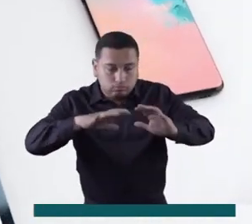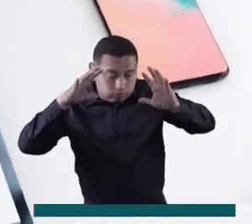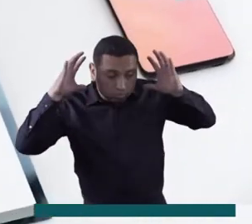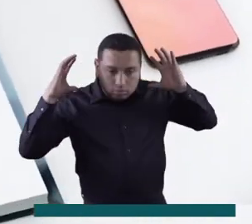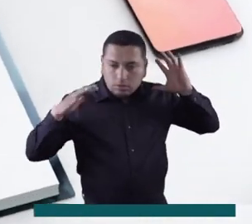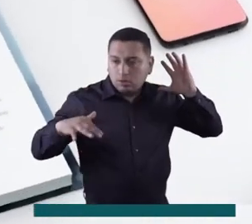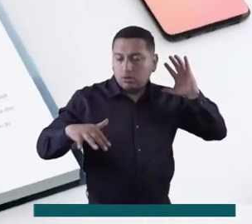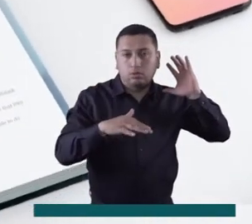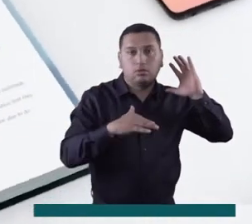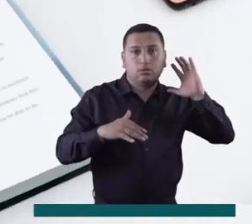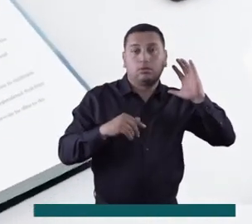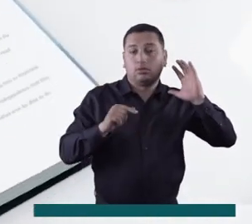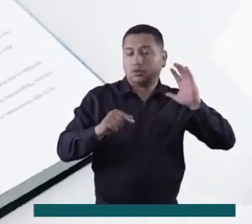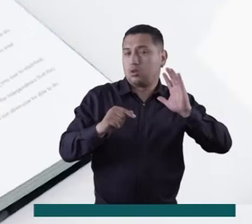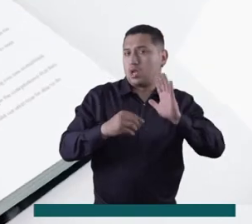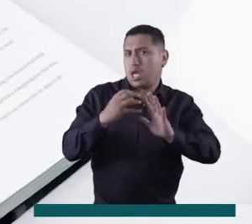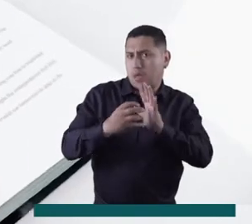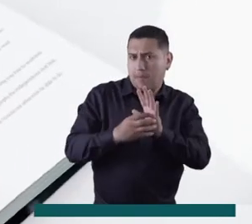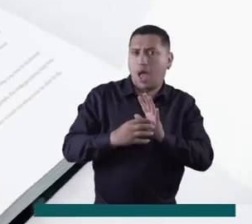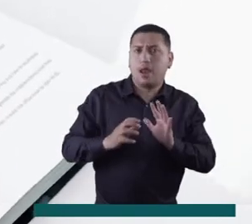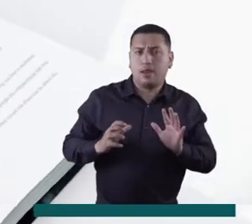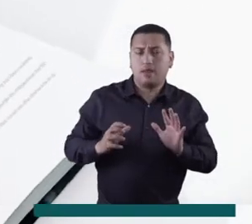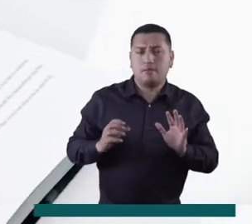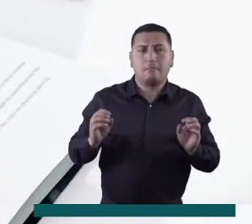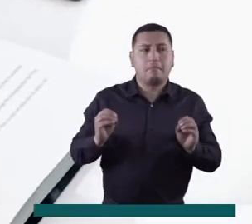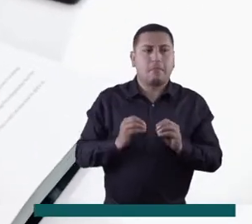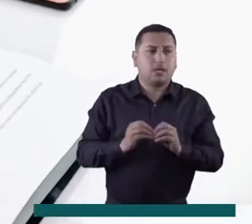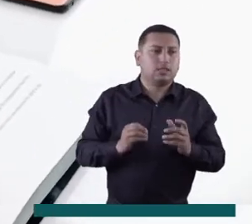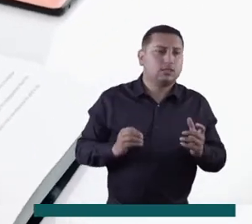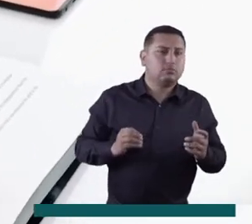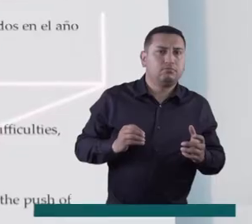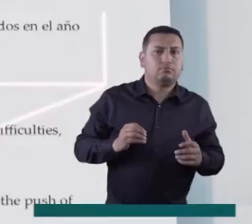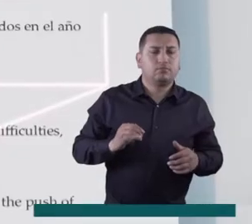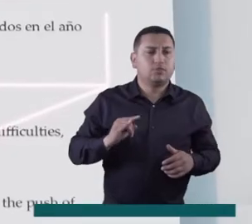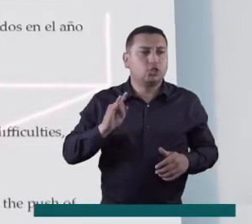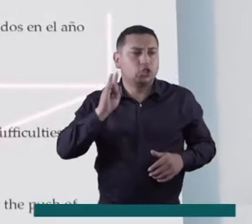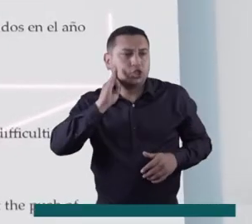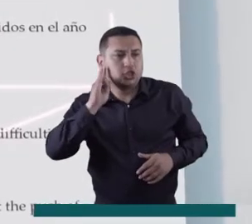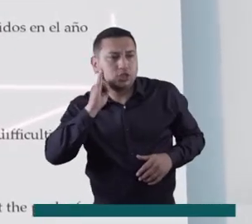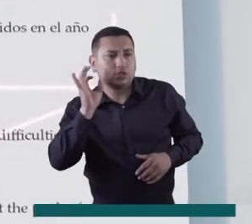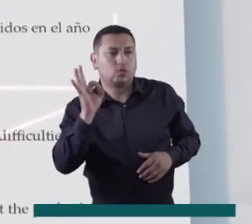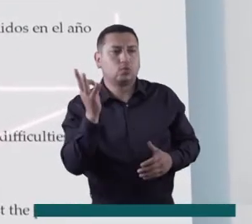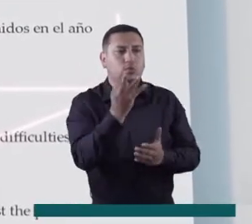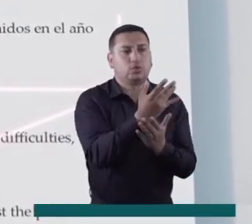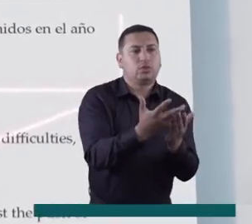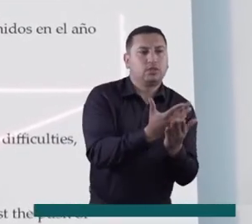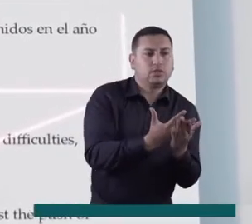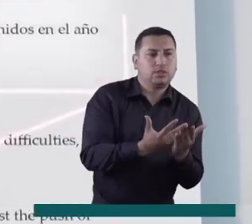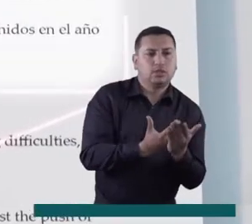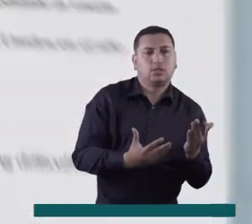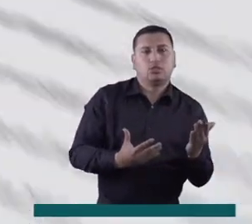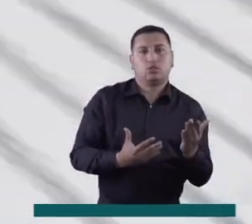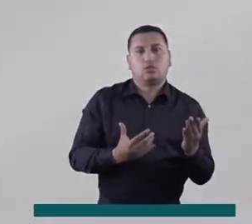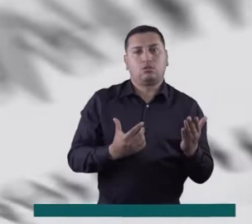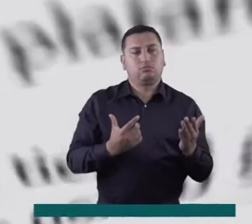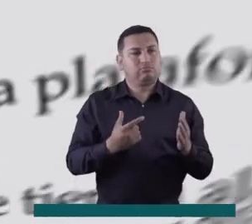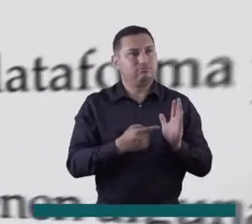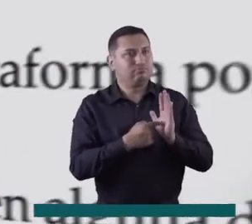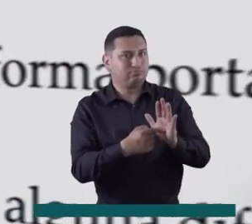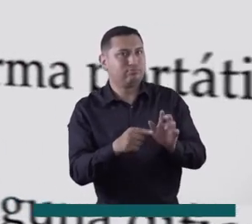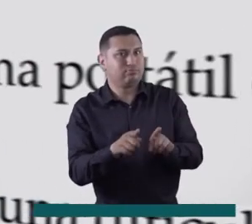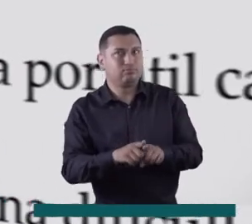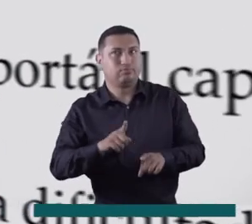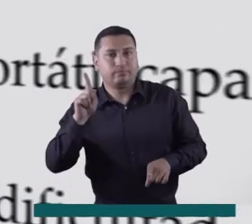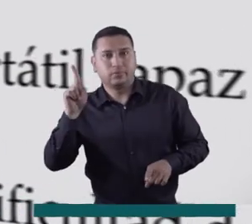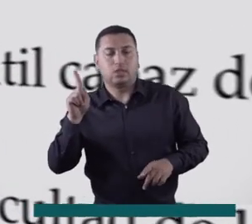entorno, sí. Eso no solo lo hace a nivel de imágenes, sino también en algunos casos sonidos, texto y